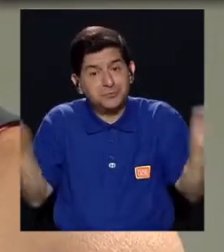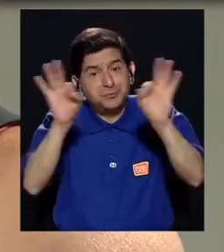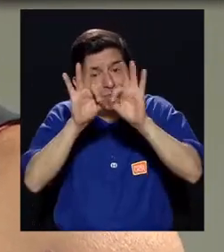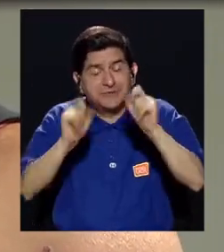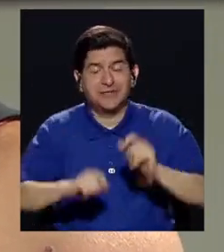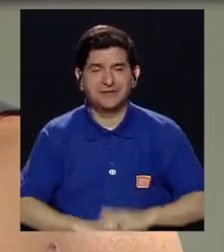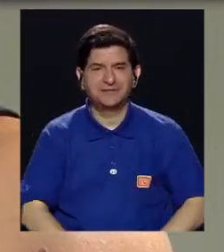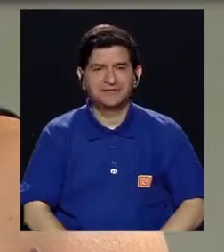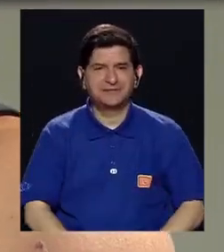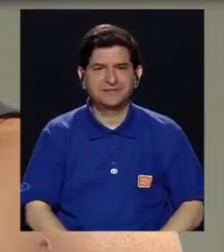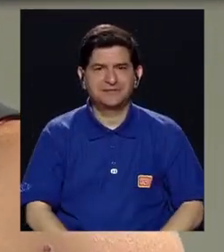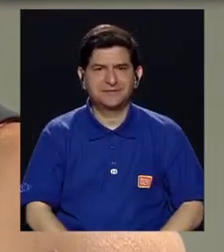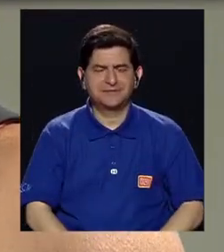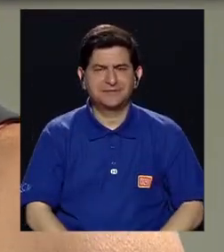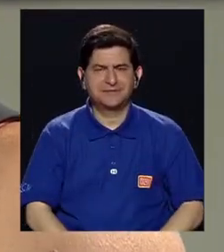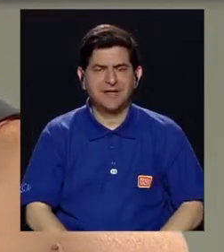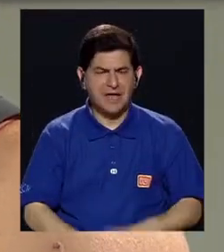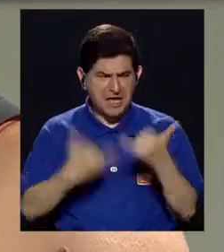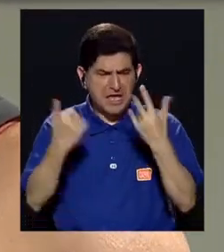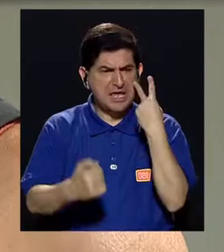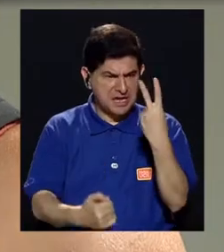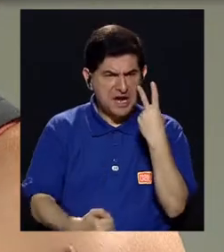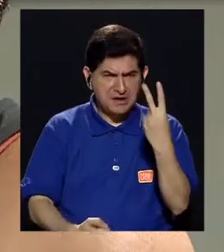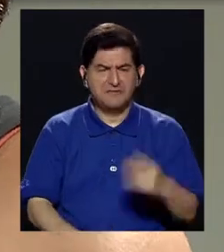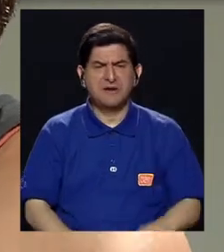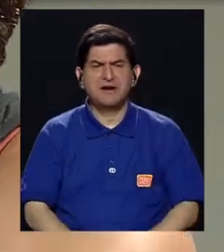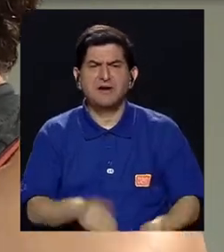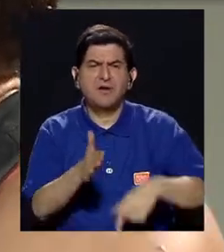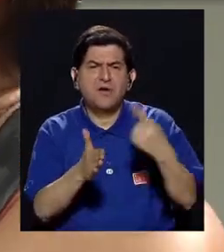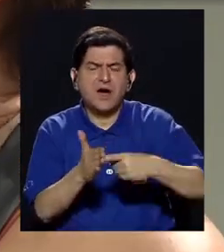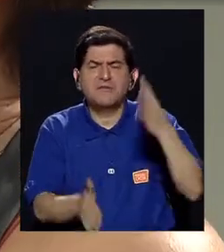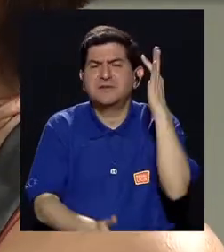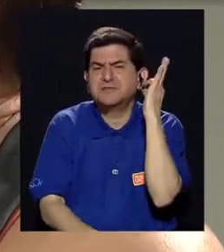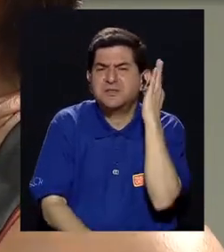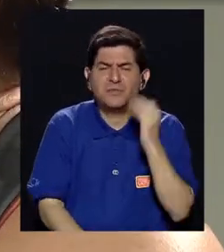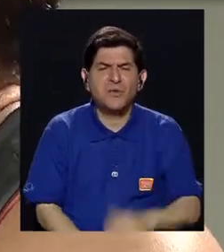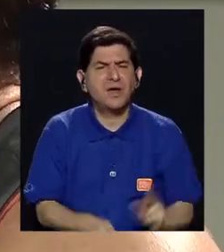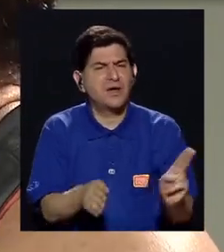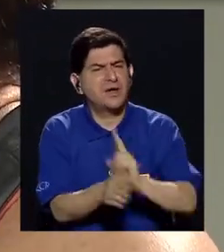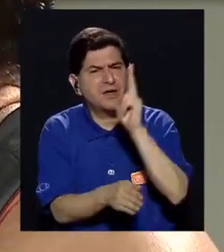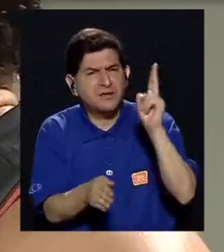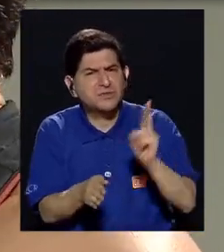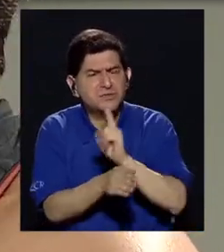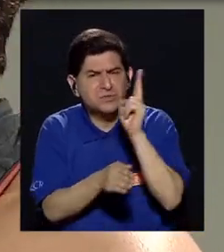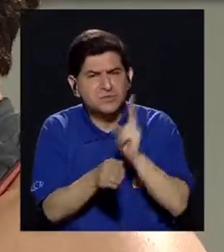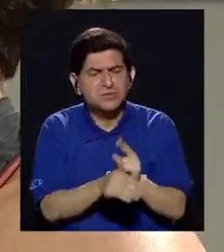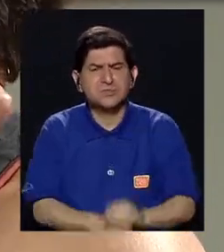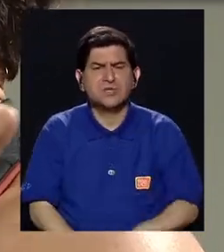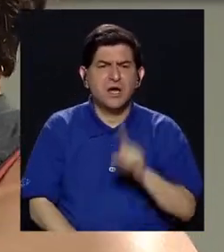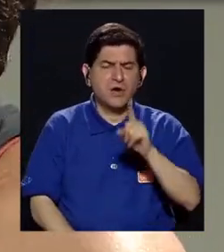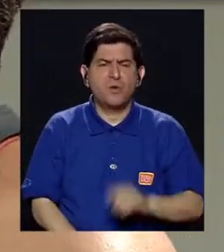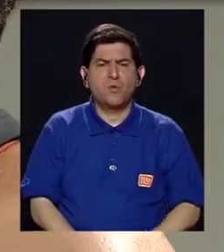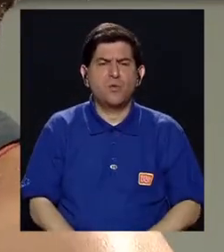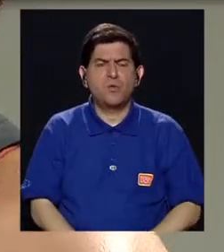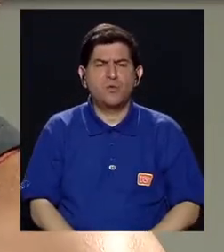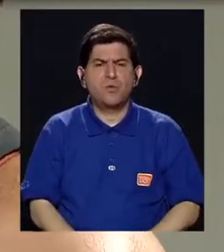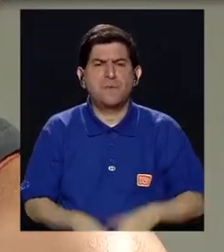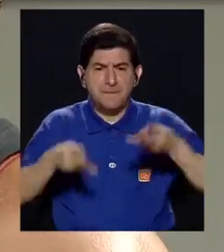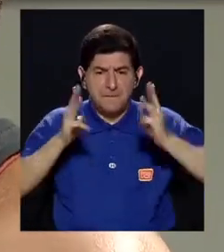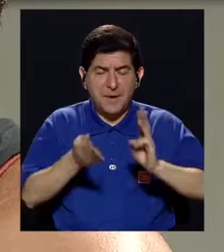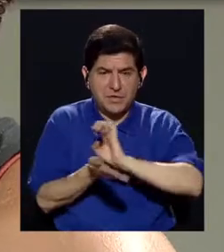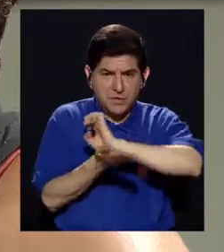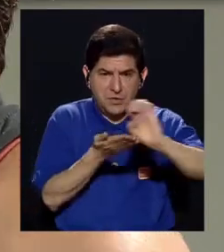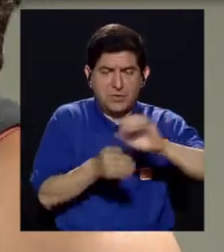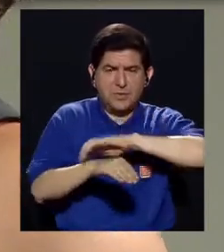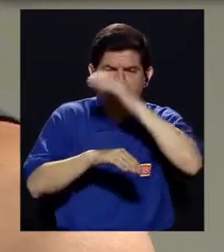que, incluso lo hemos visto, porque a veces son mujeres que están usando un anticonceptivo que les indicaron hace